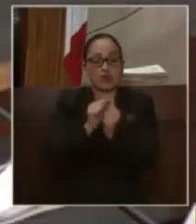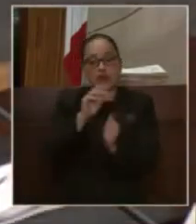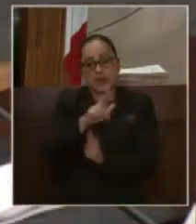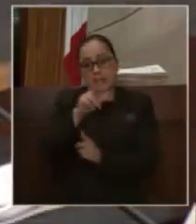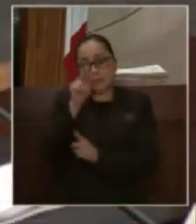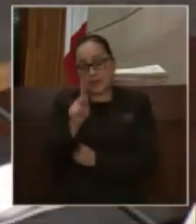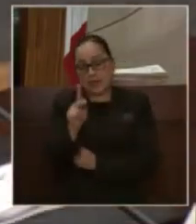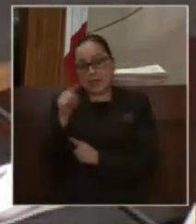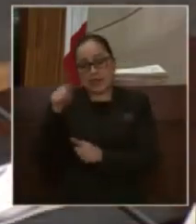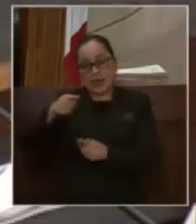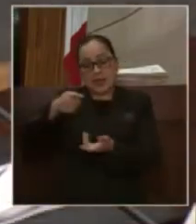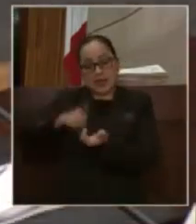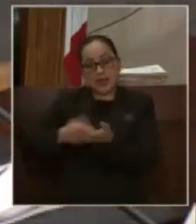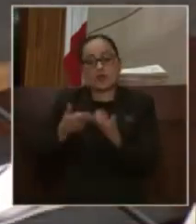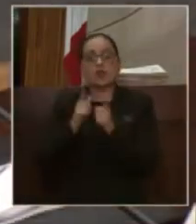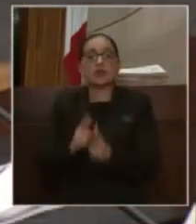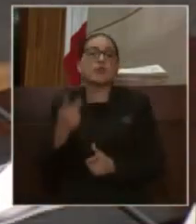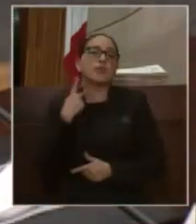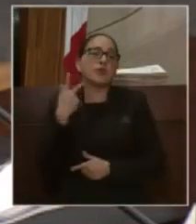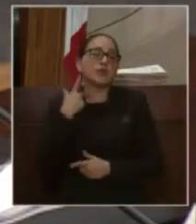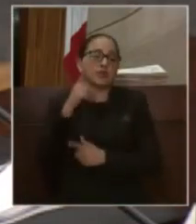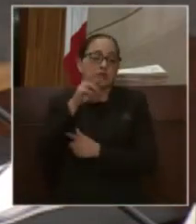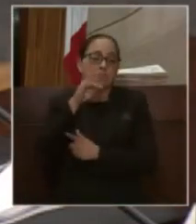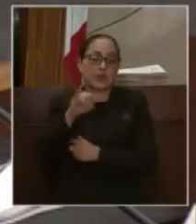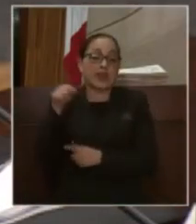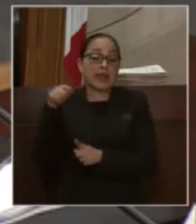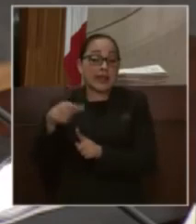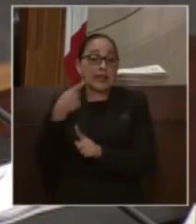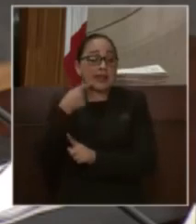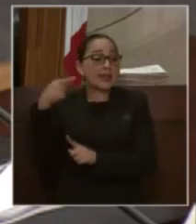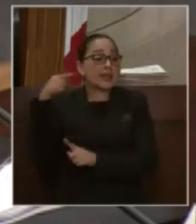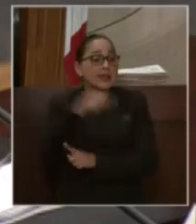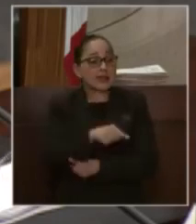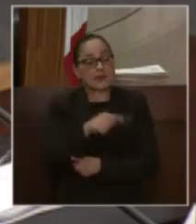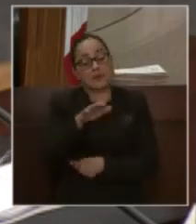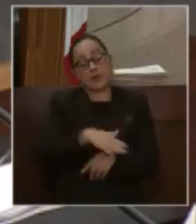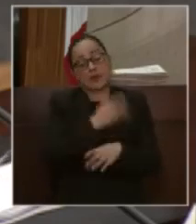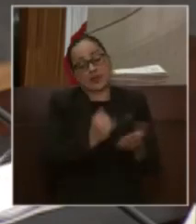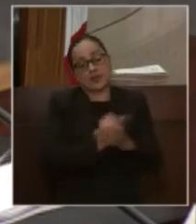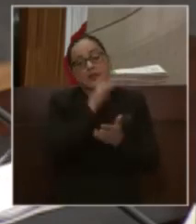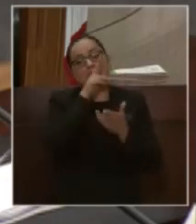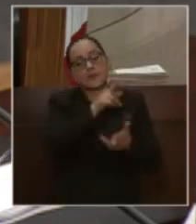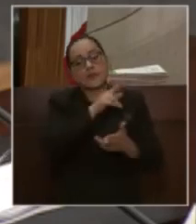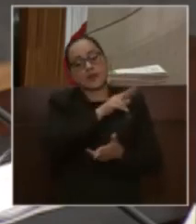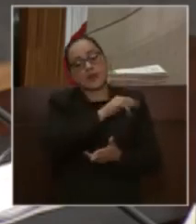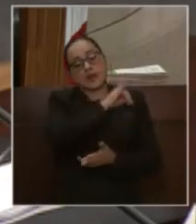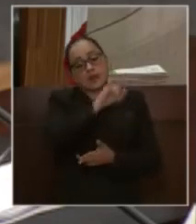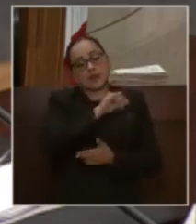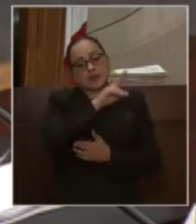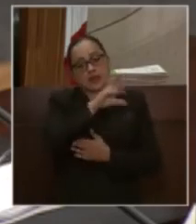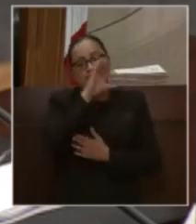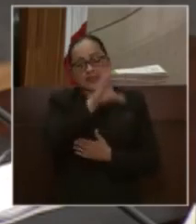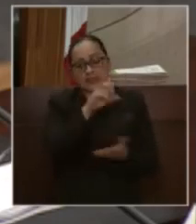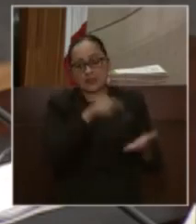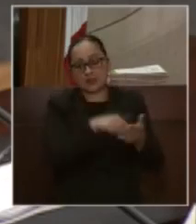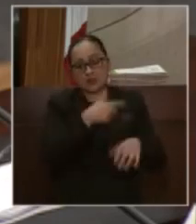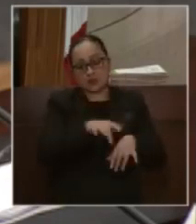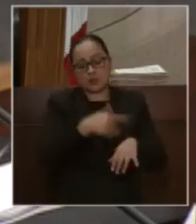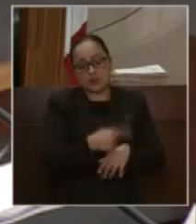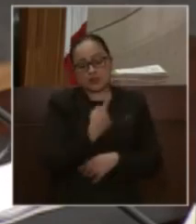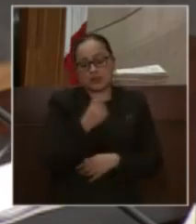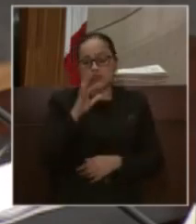representación proporcional por parte del Partido Revolucionario Institucional, se inconforma en contra de la sentencia del juicio de revisión constitucional